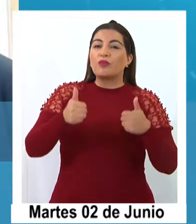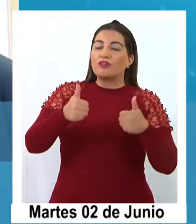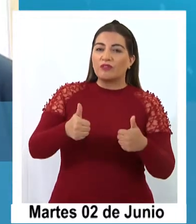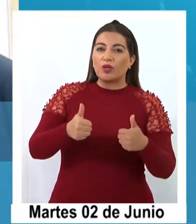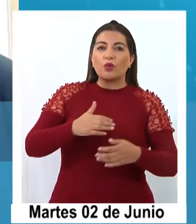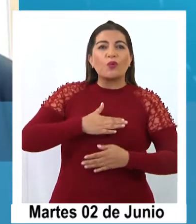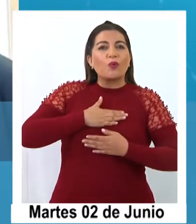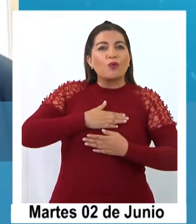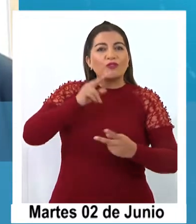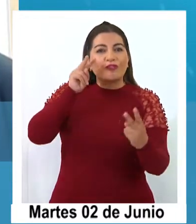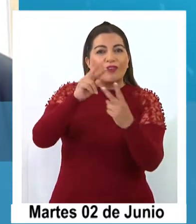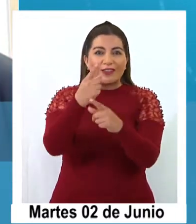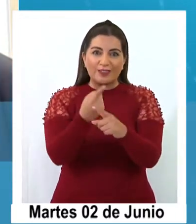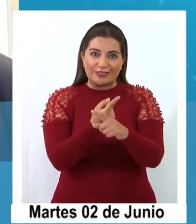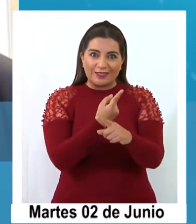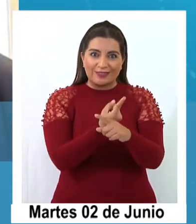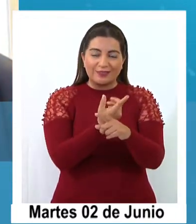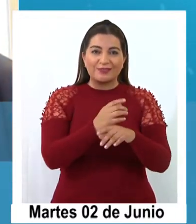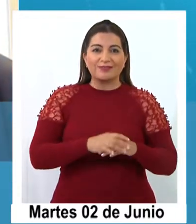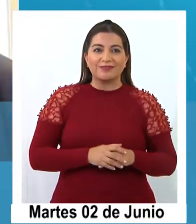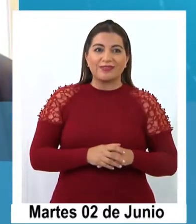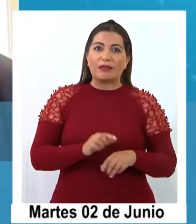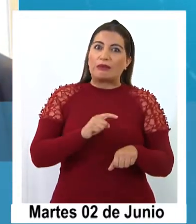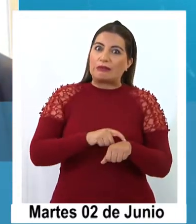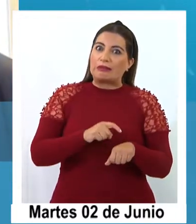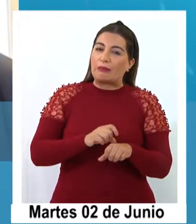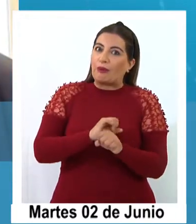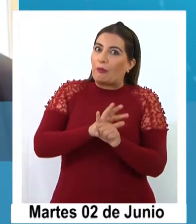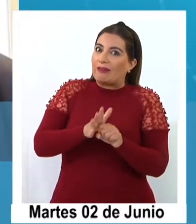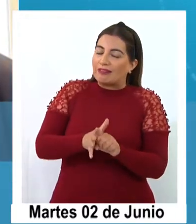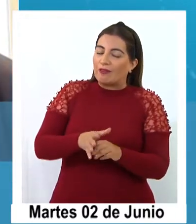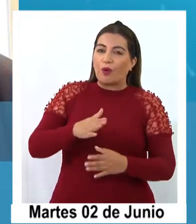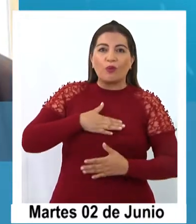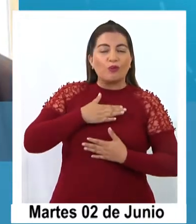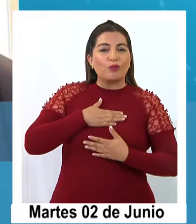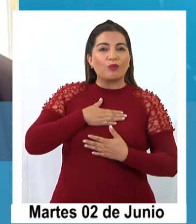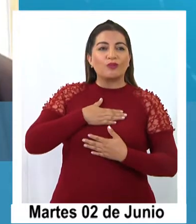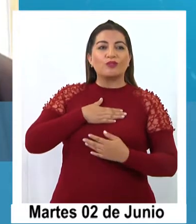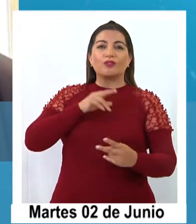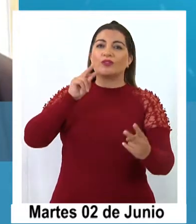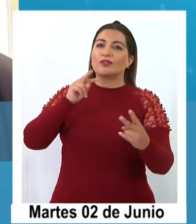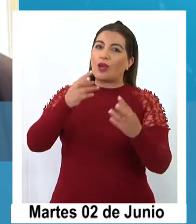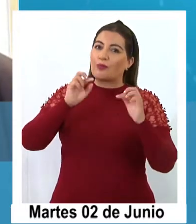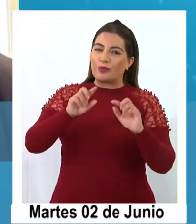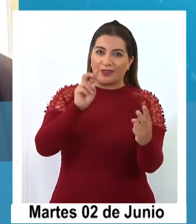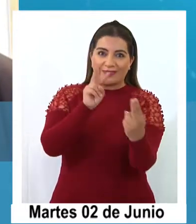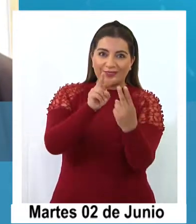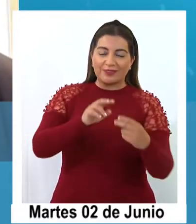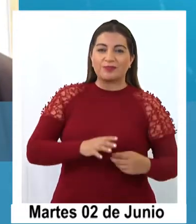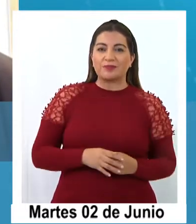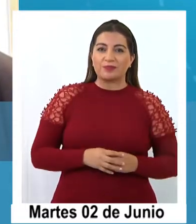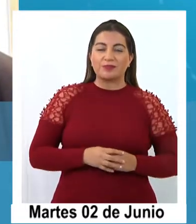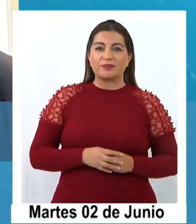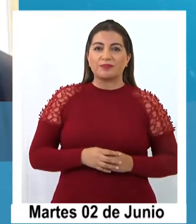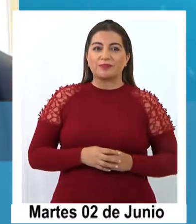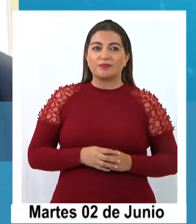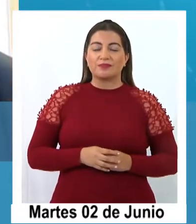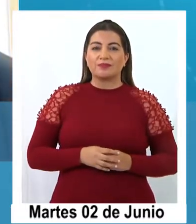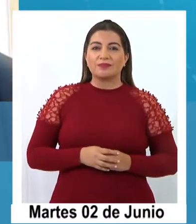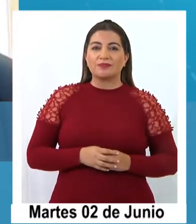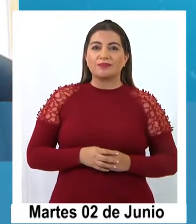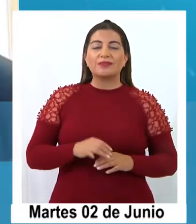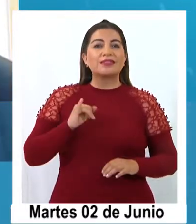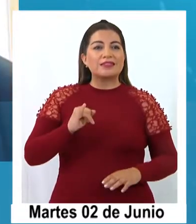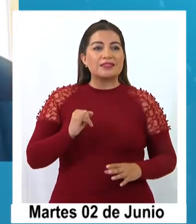bien, pues, un agrado verte nuevamente en estos tiempos, un agrado cuando tenemos la oportunidad de vernos, espero Sí,